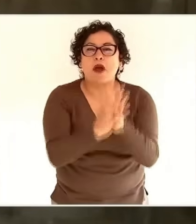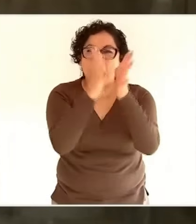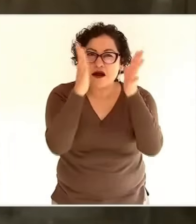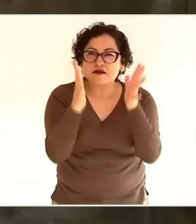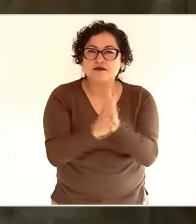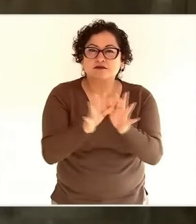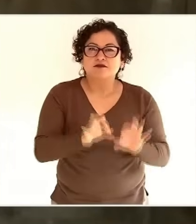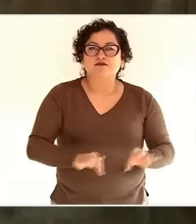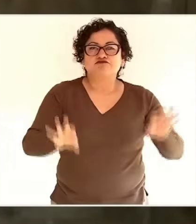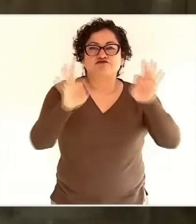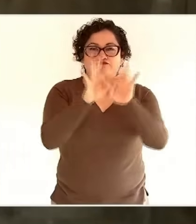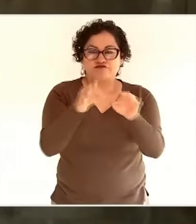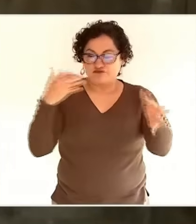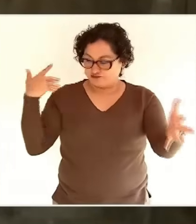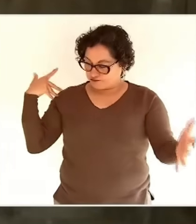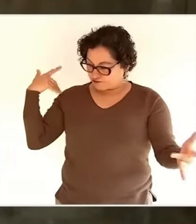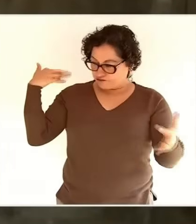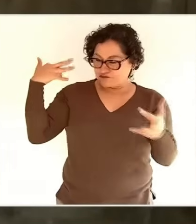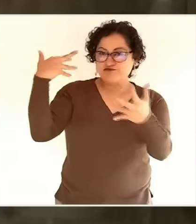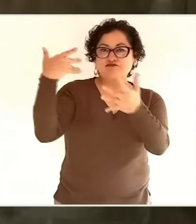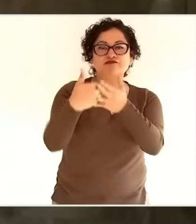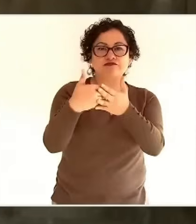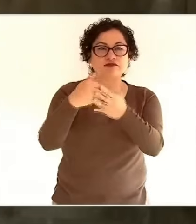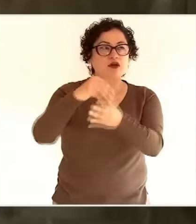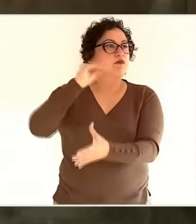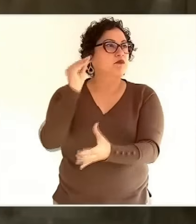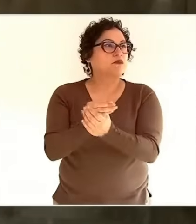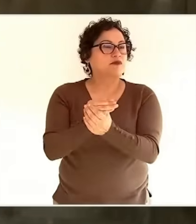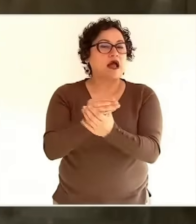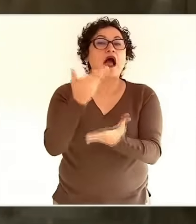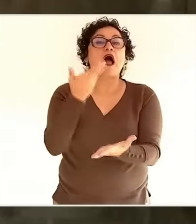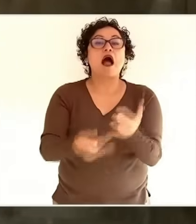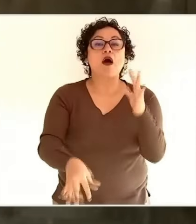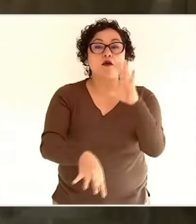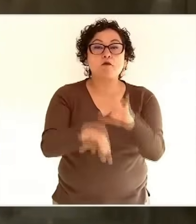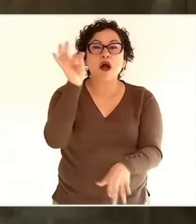que durante siglos fueron invisibles. Es una